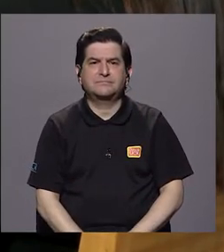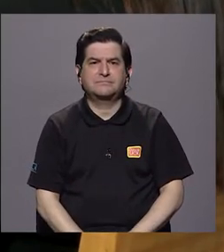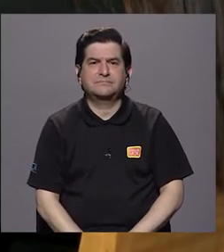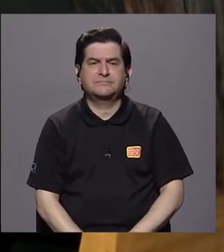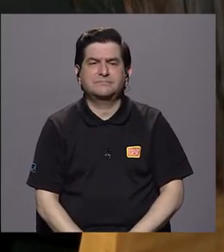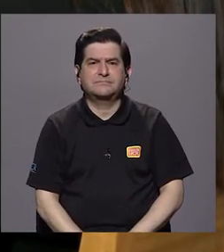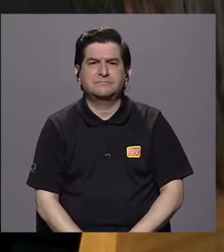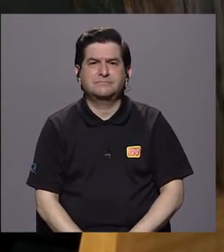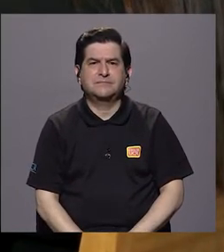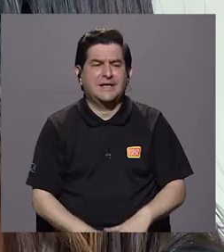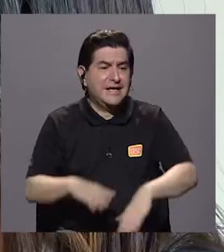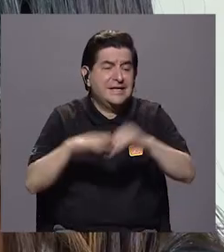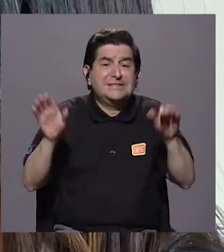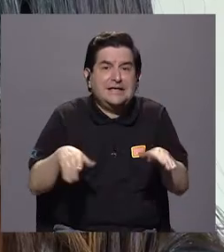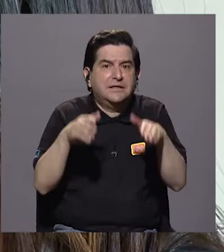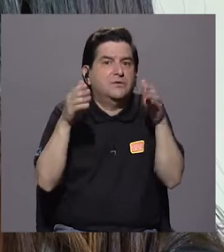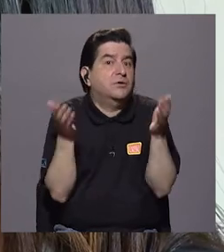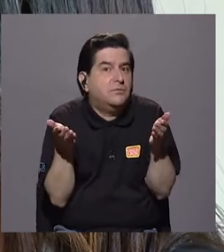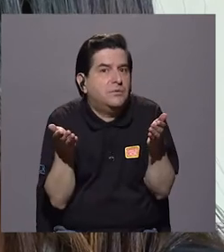¿Cómo se sale?